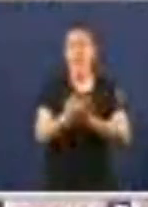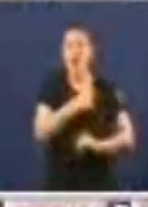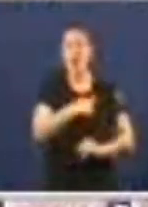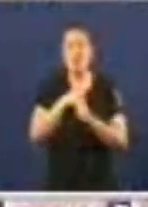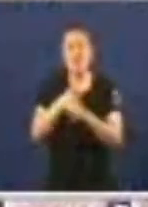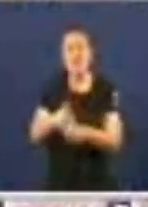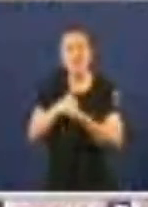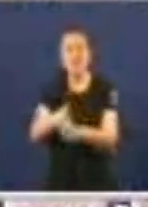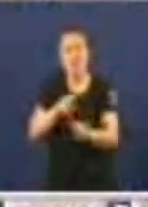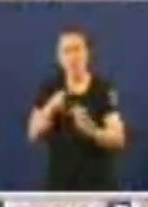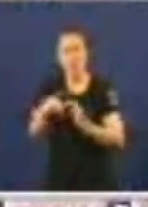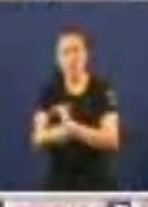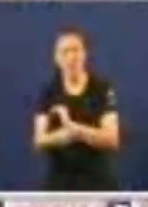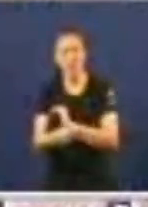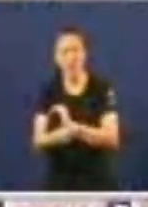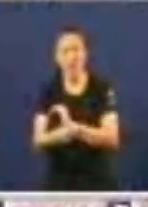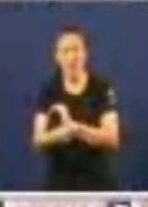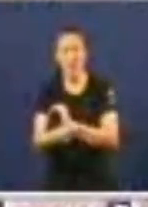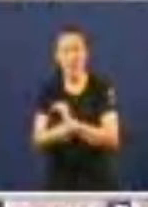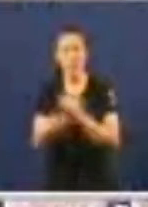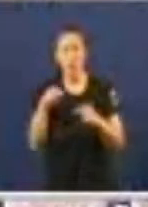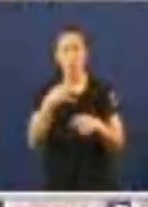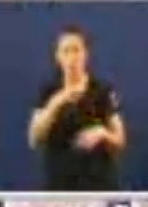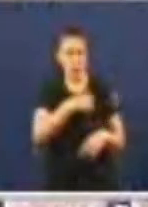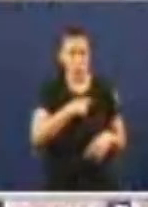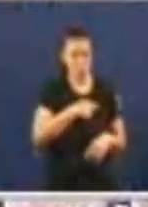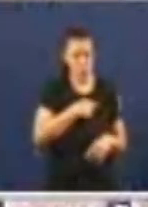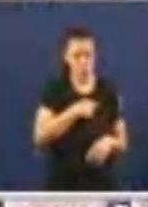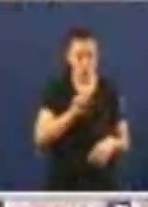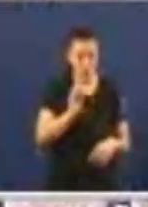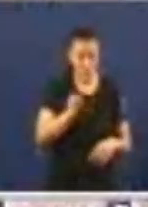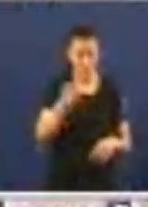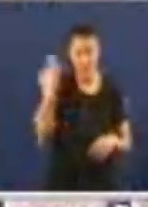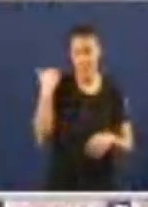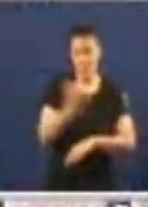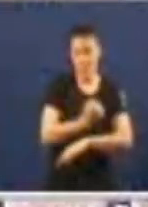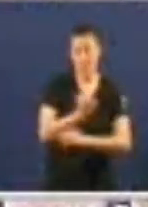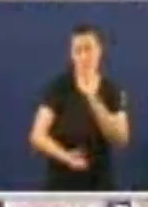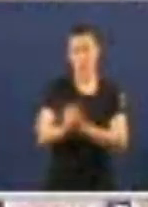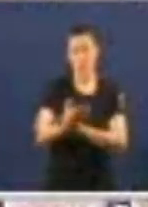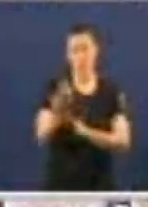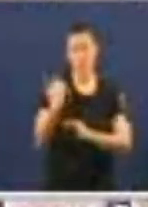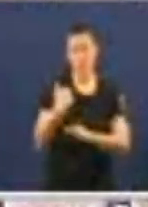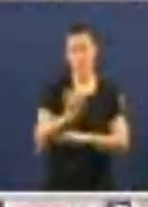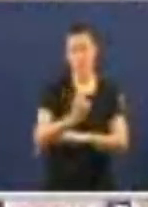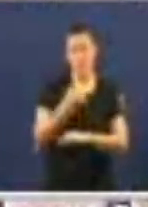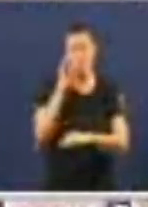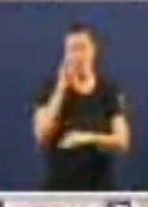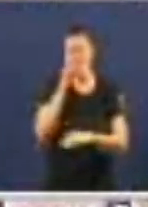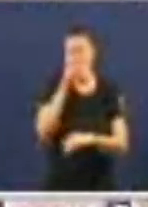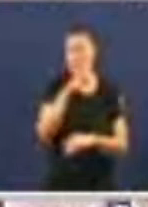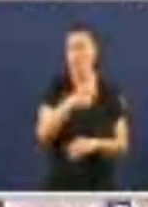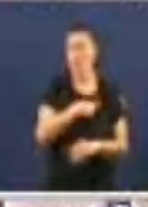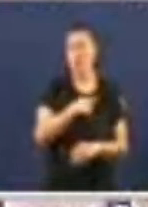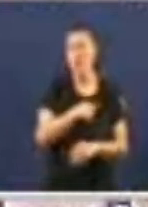do recortazo. Pero claro, esta non é a única comisión. En decembro tamén creara vostede outra comisión, non sei se lembra,